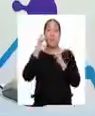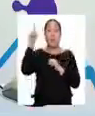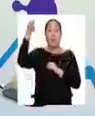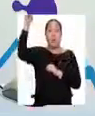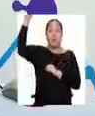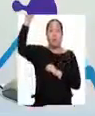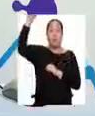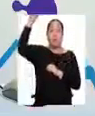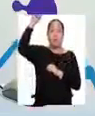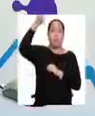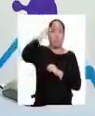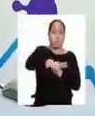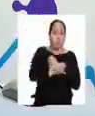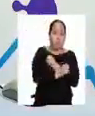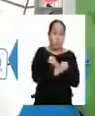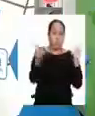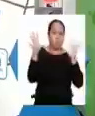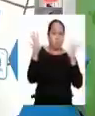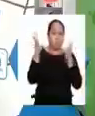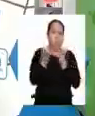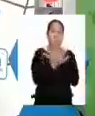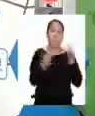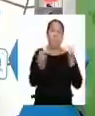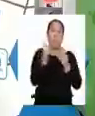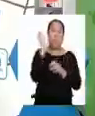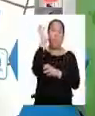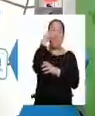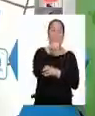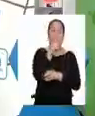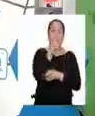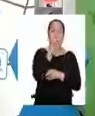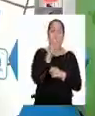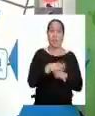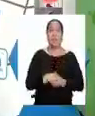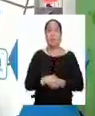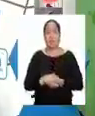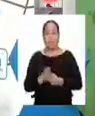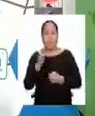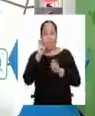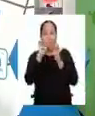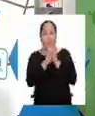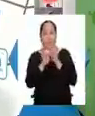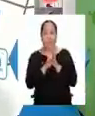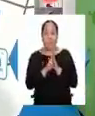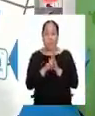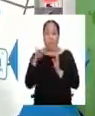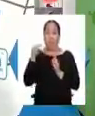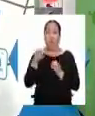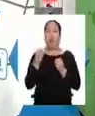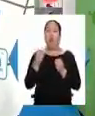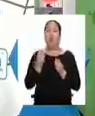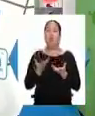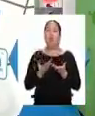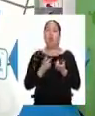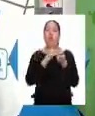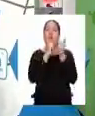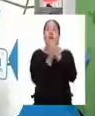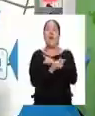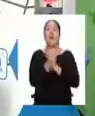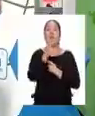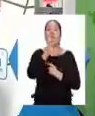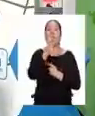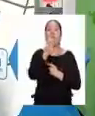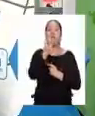hace 65 millones de años. Un buen ejemplo de que tan susceptible es un ecosistema a la intervención del hombre y de